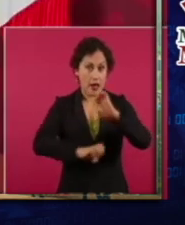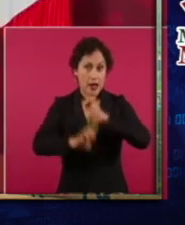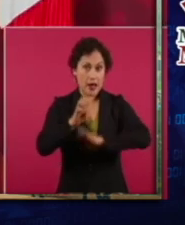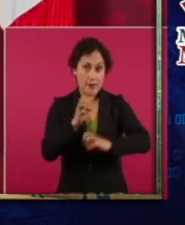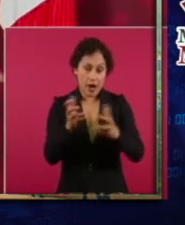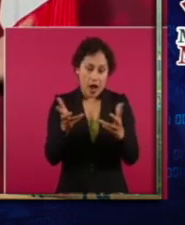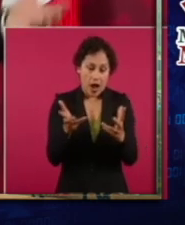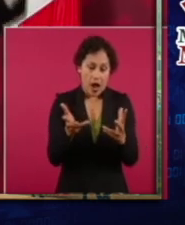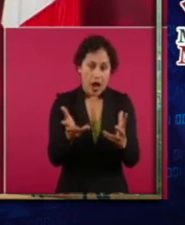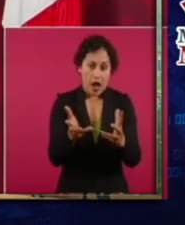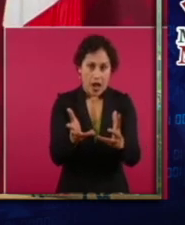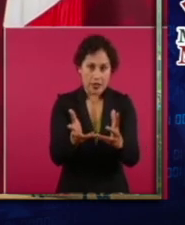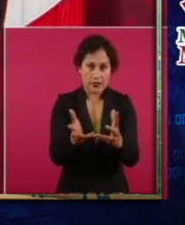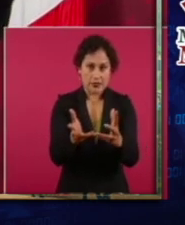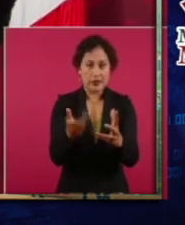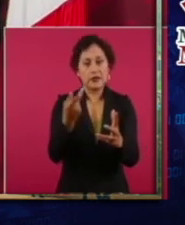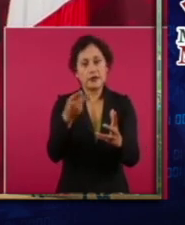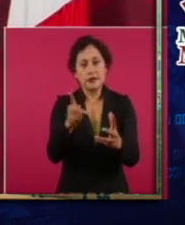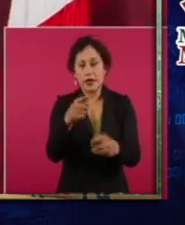llegar a un acuerdo